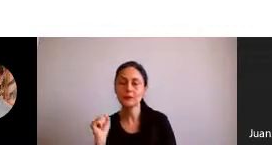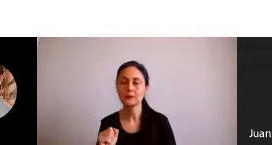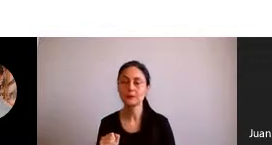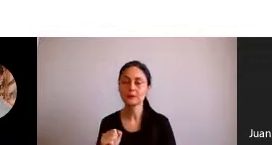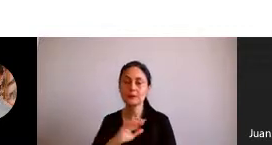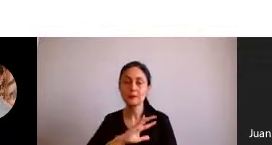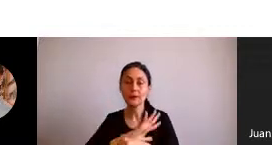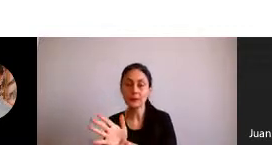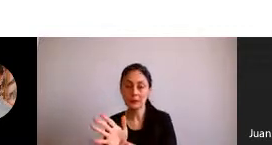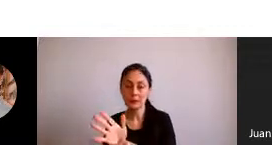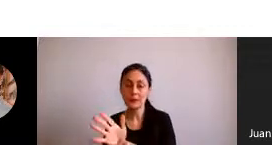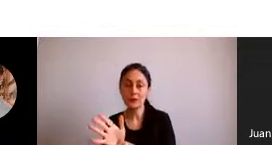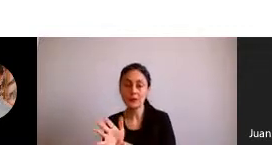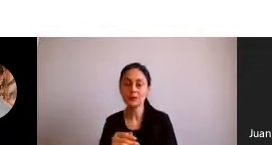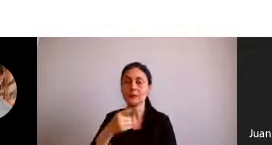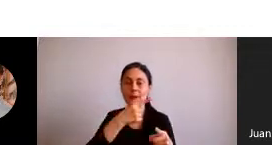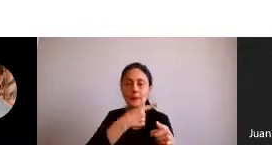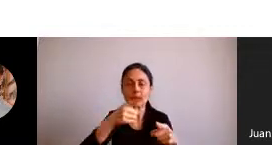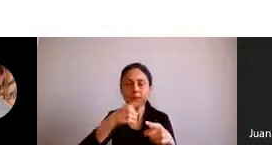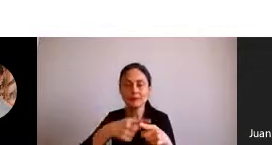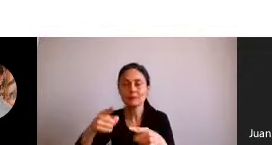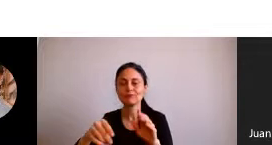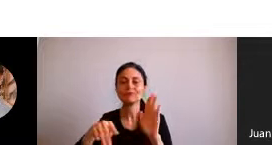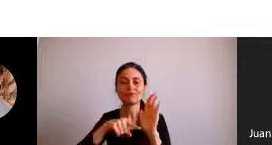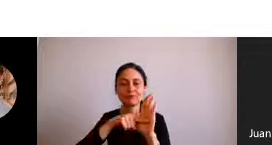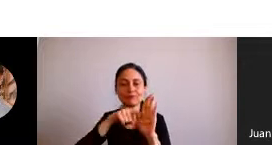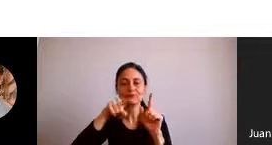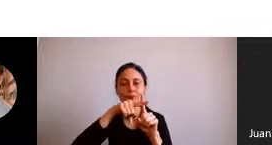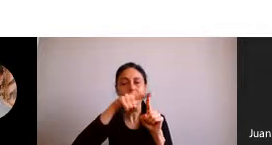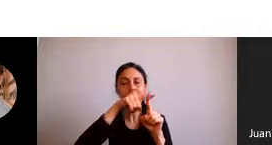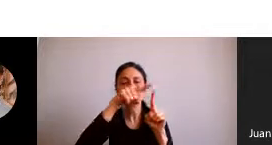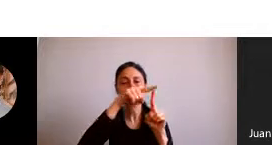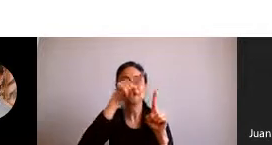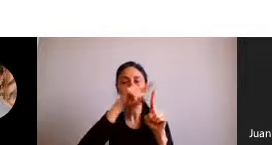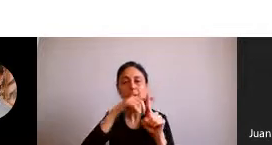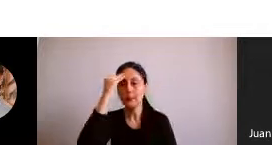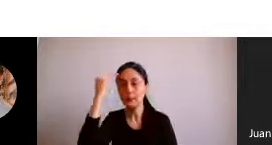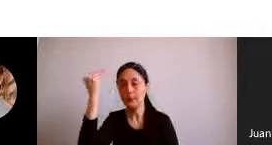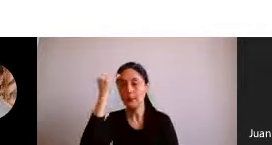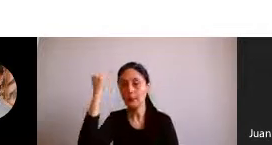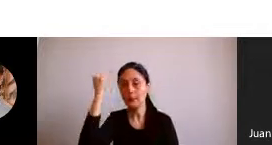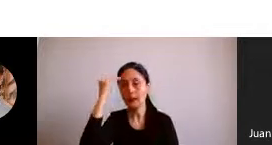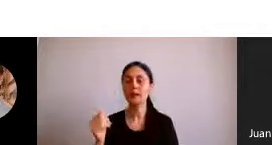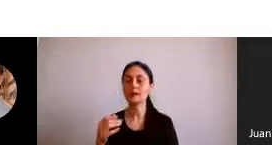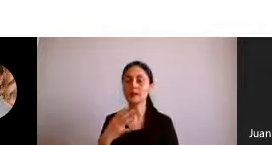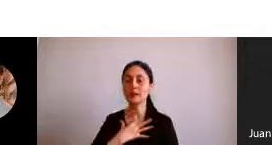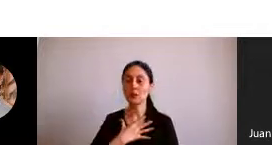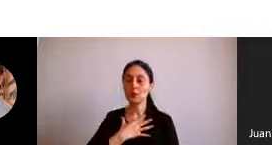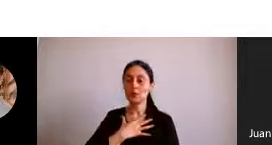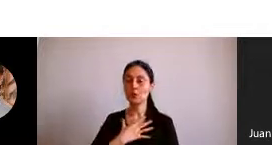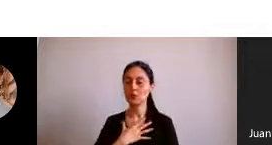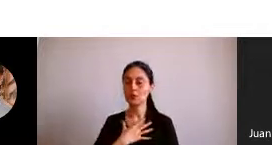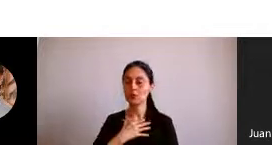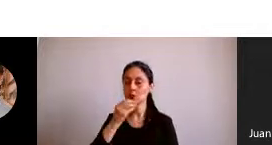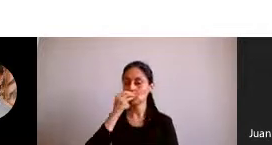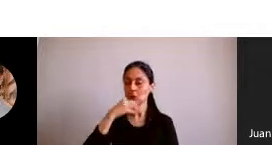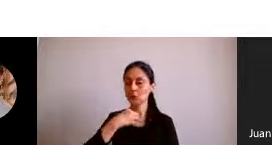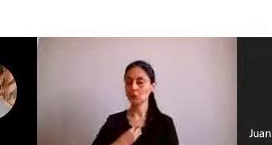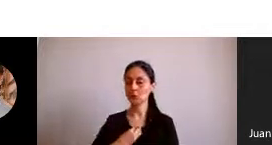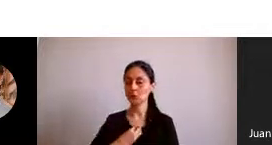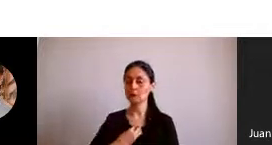sedación de lo tradicional, más días de ventilación mecánica y más días de UCI. En general, nosotros, por ejemplo, hemos calculado